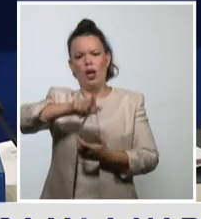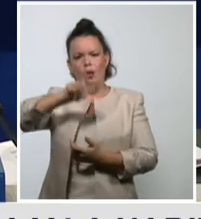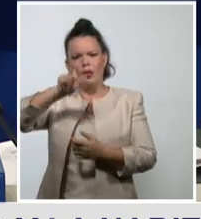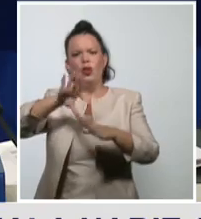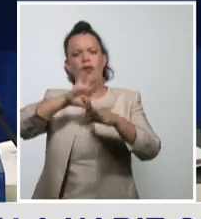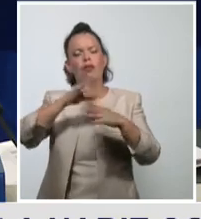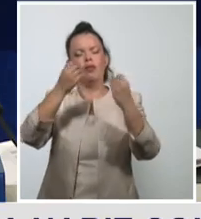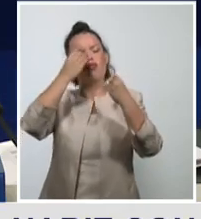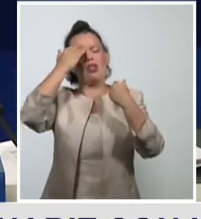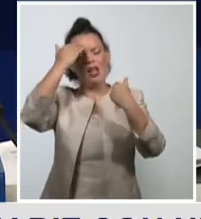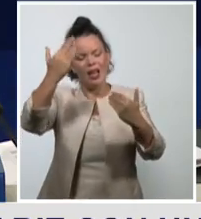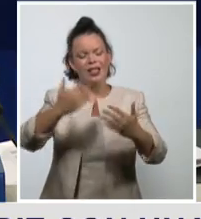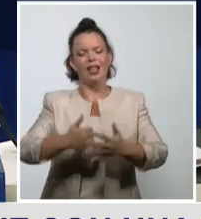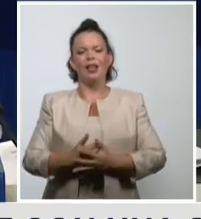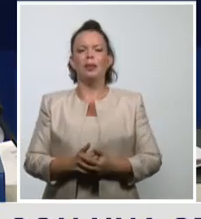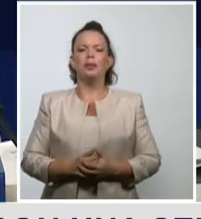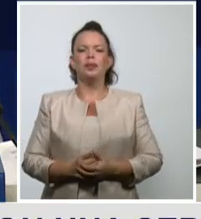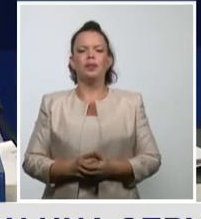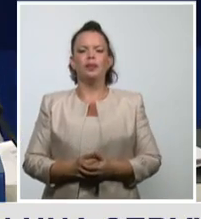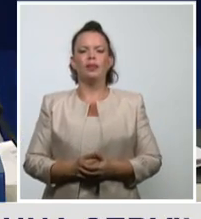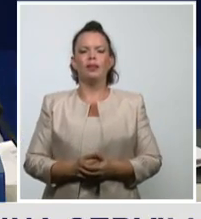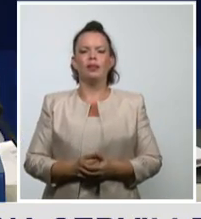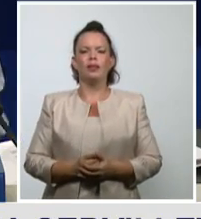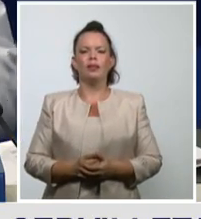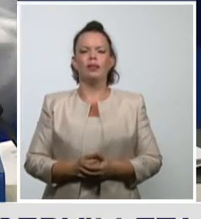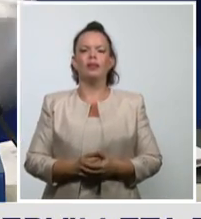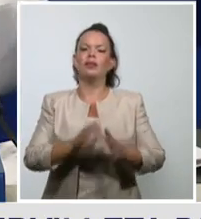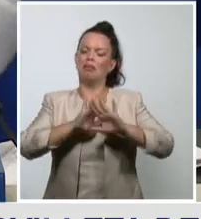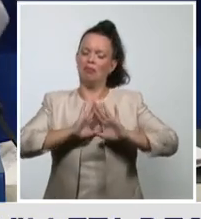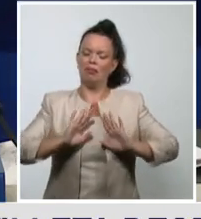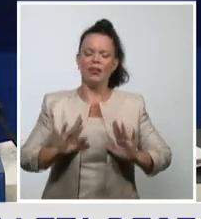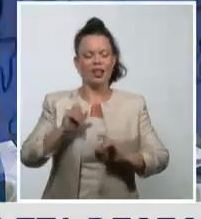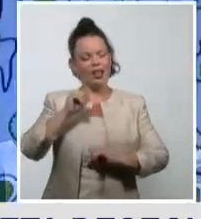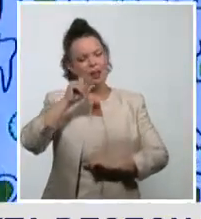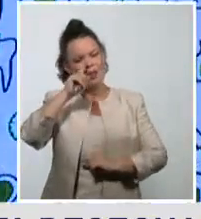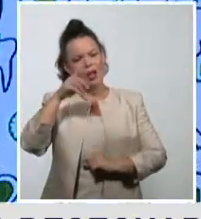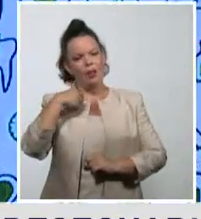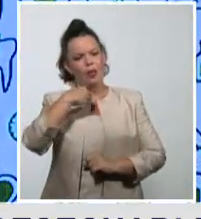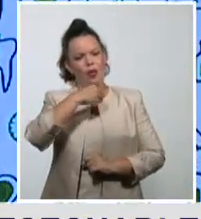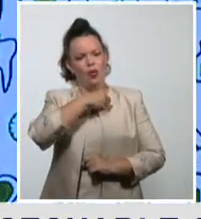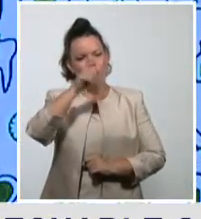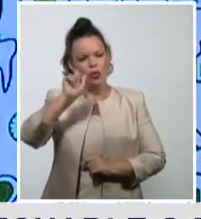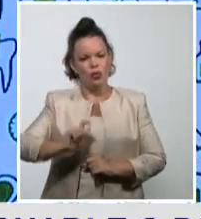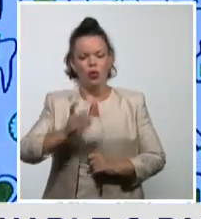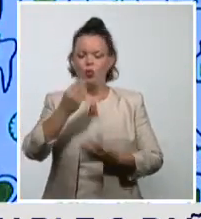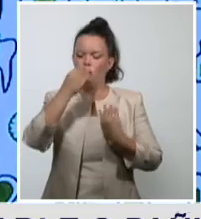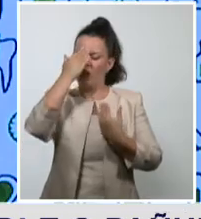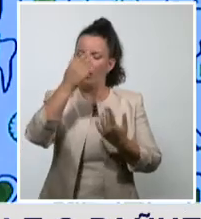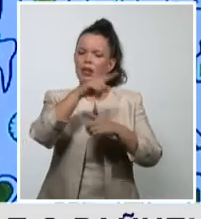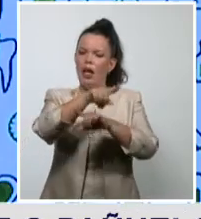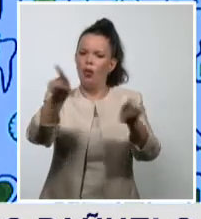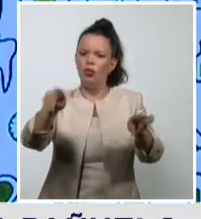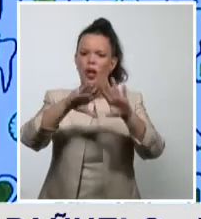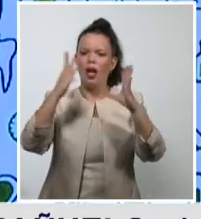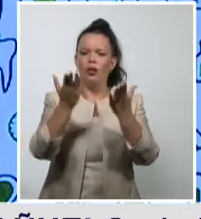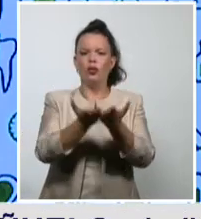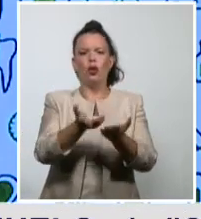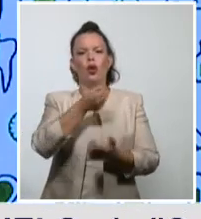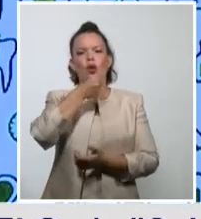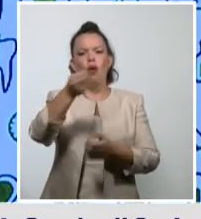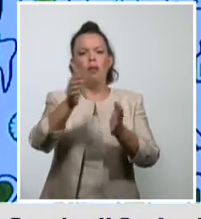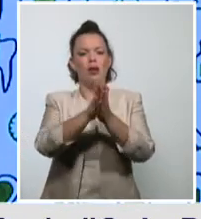Teresita. Así terminamos, doctor. Muchas gracias a usted, a los corresponsales que nos envían sus preguntas y a los que nos